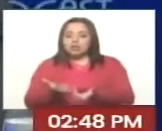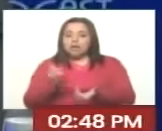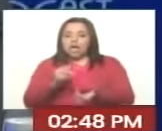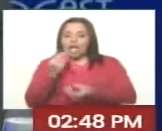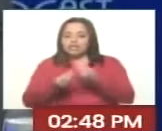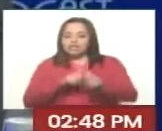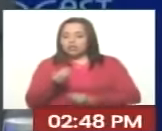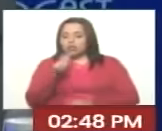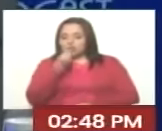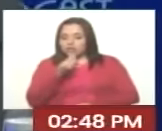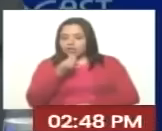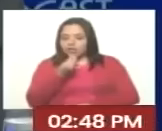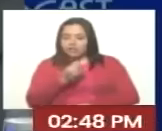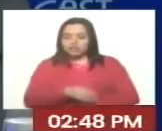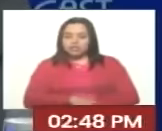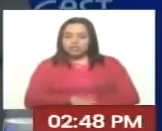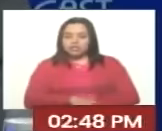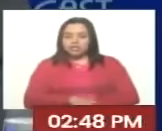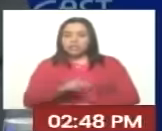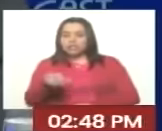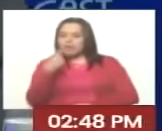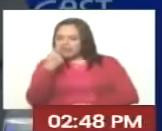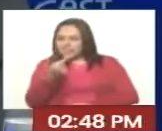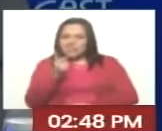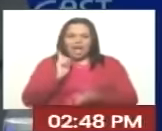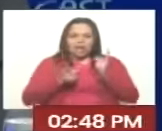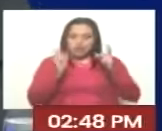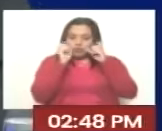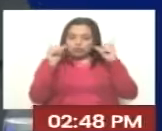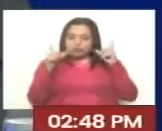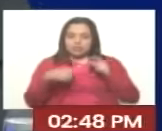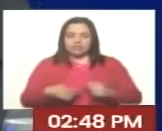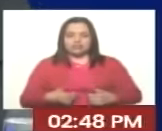comida, y entonces ella revela algo impresionante.